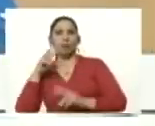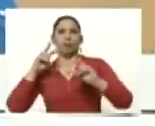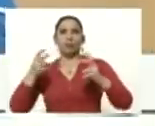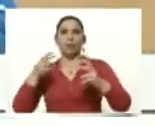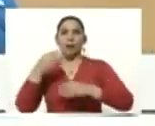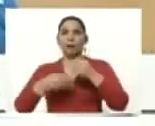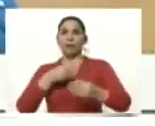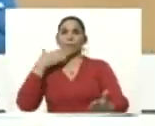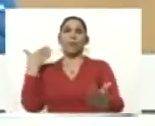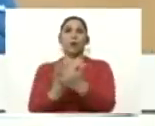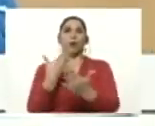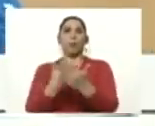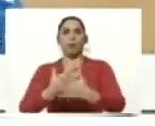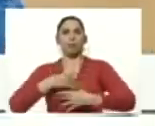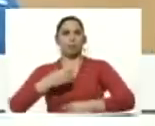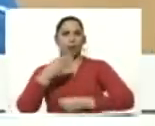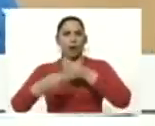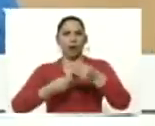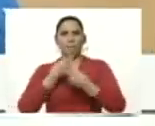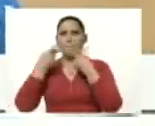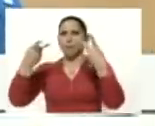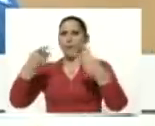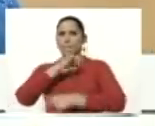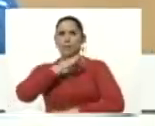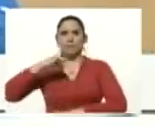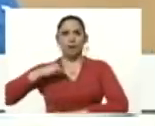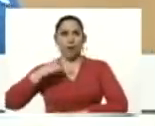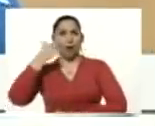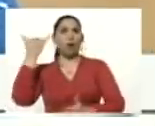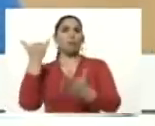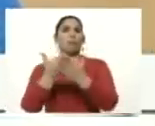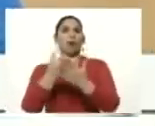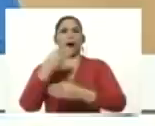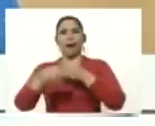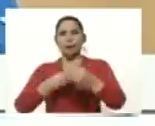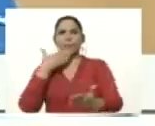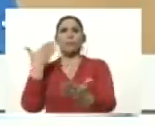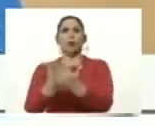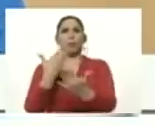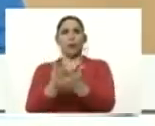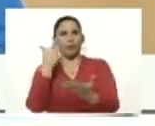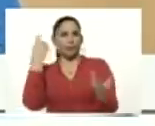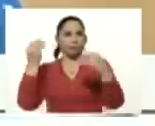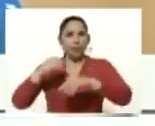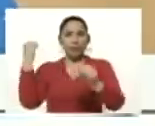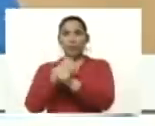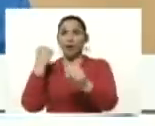unas propuestas interesantes que les voy a hacer en privado. Vamos a hacerle las propuestas en privado para